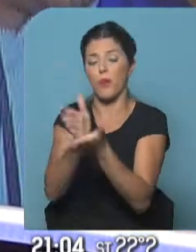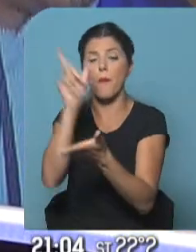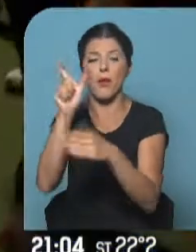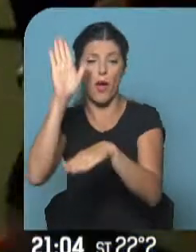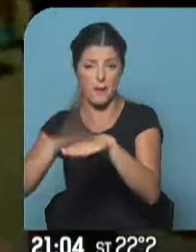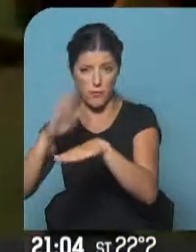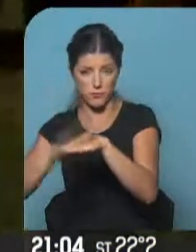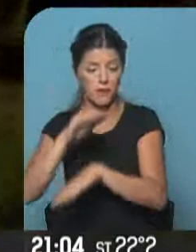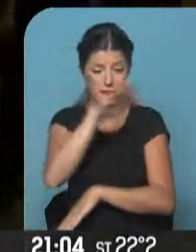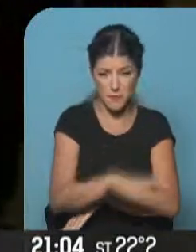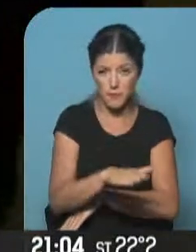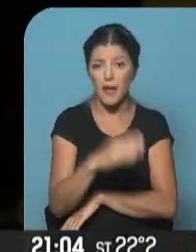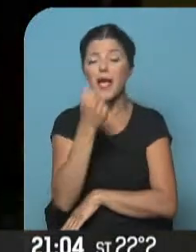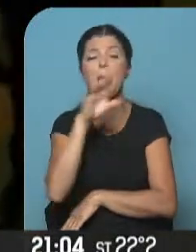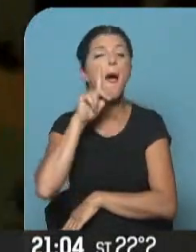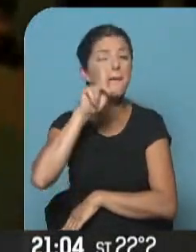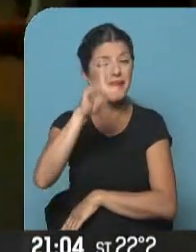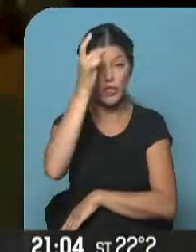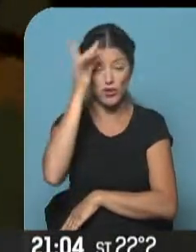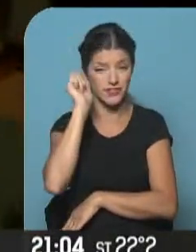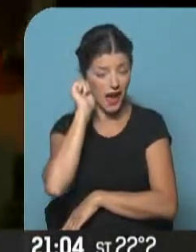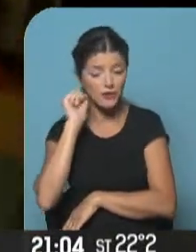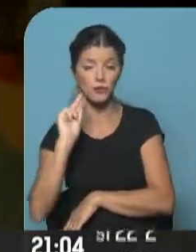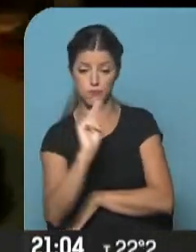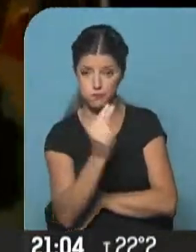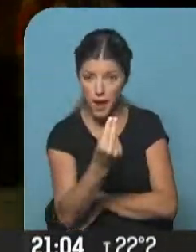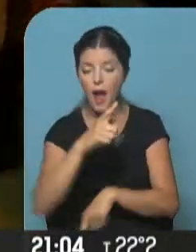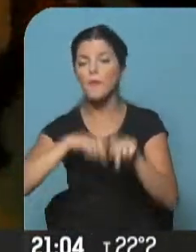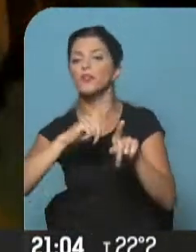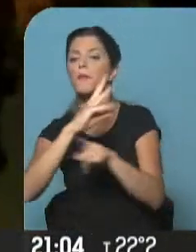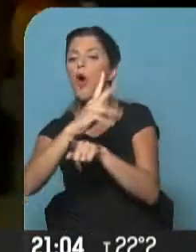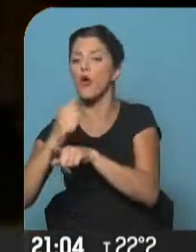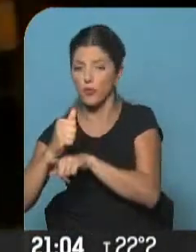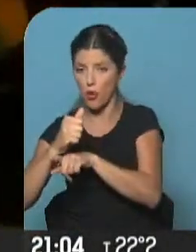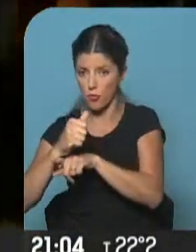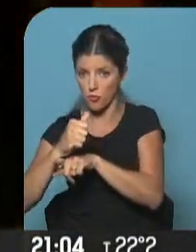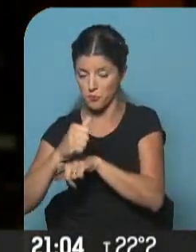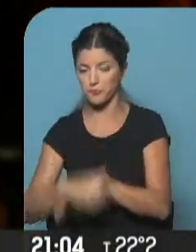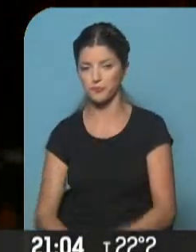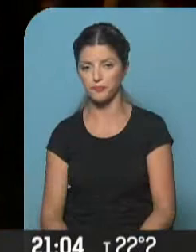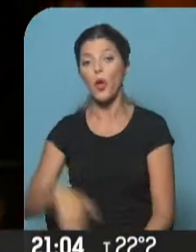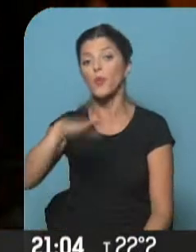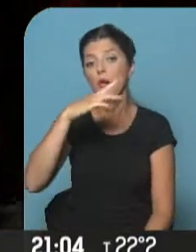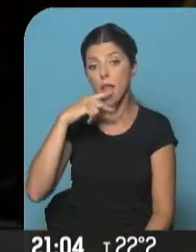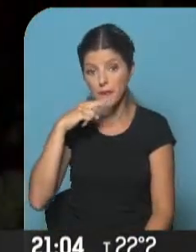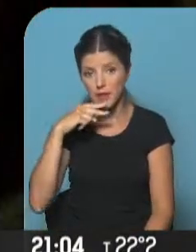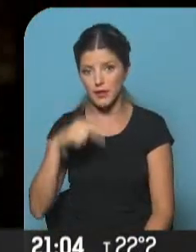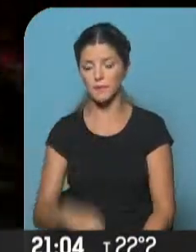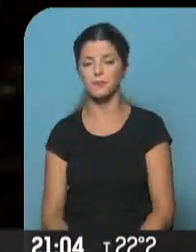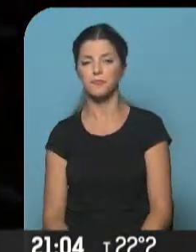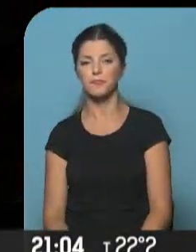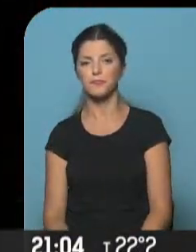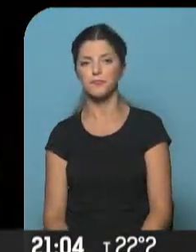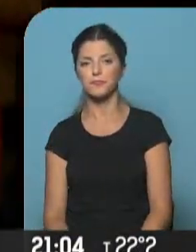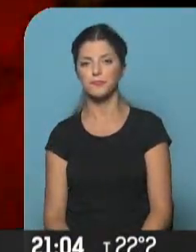Abril Bogado, la nena de 12 años que fue asesinada durante un robo allí en Ringuelet. Concretamente, la manifestación se